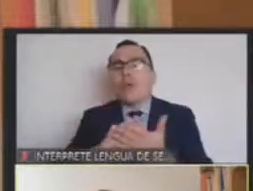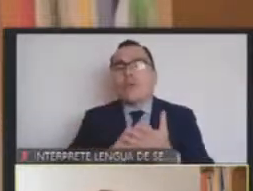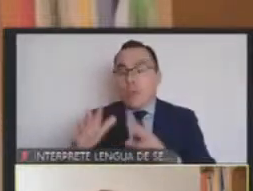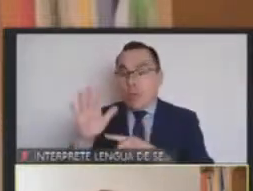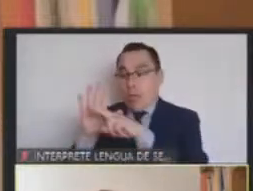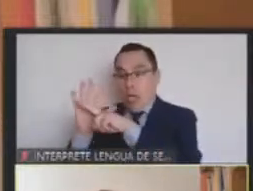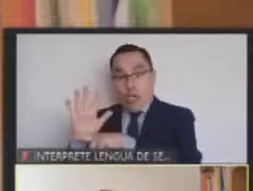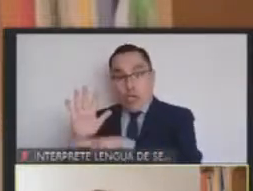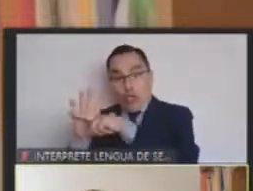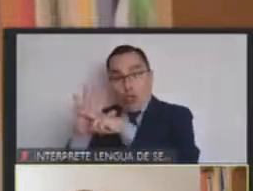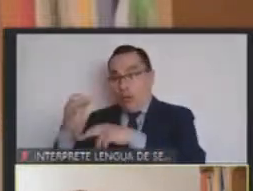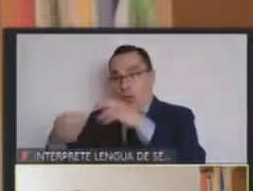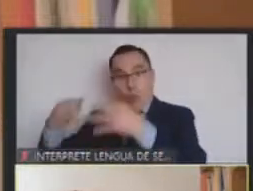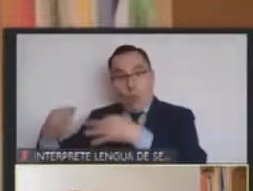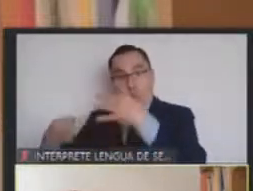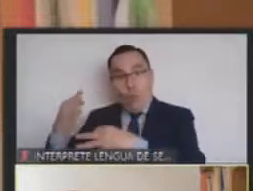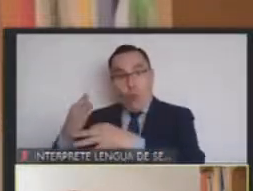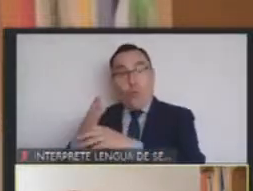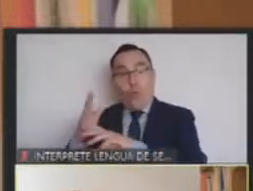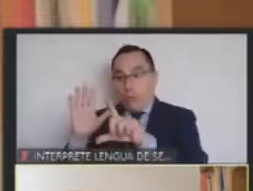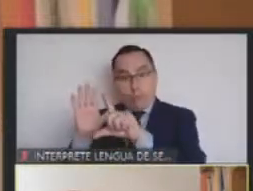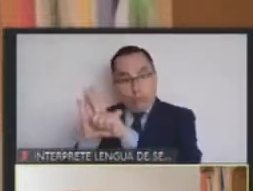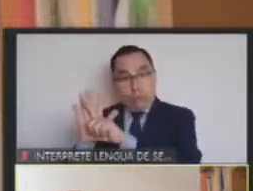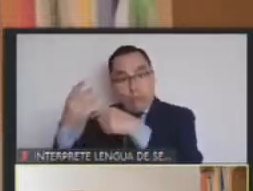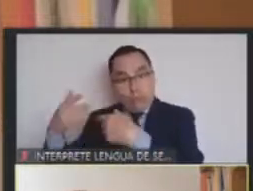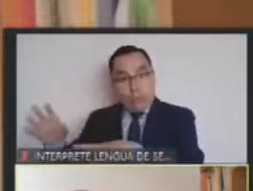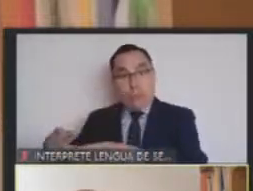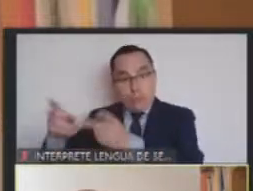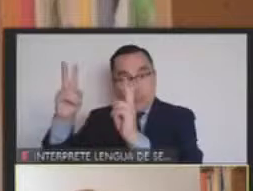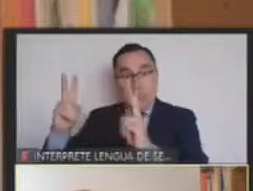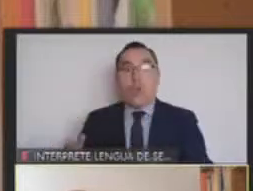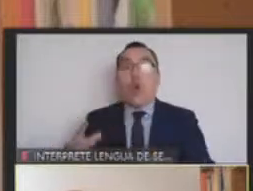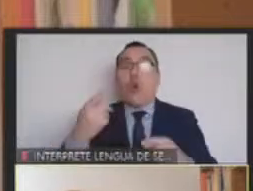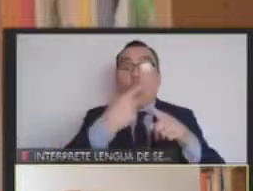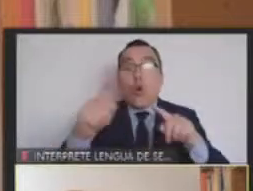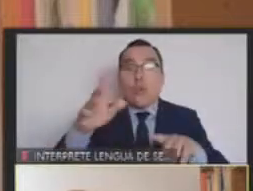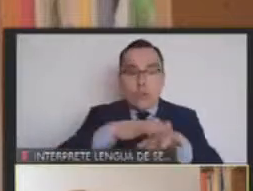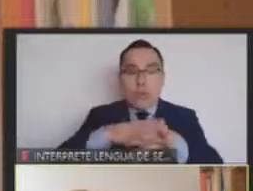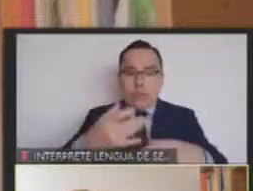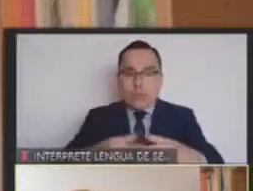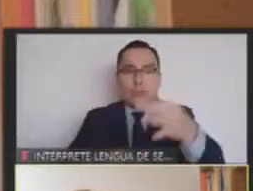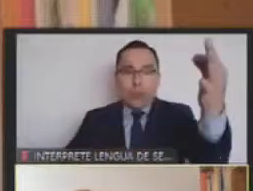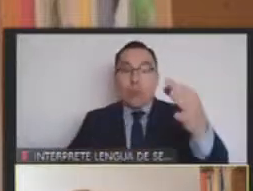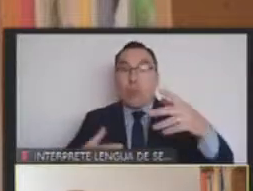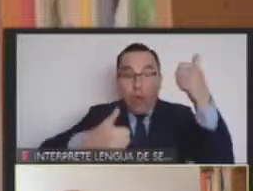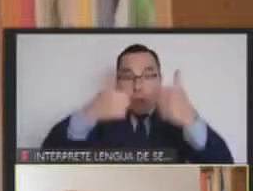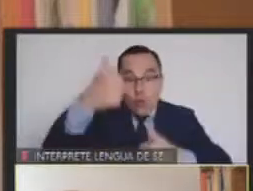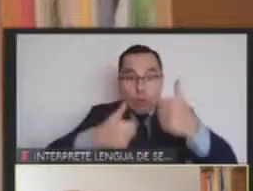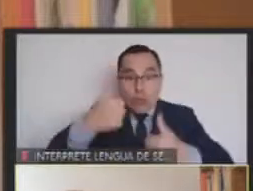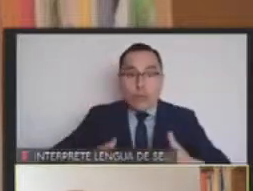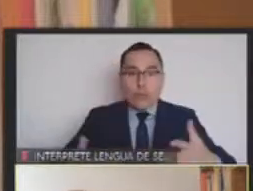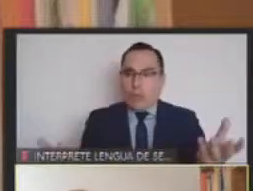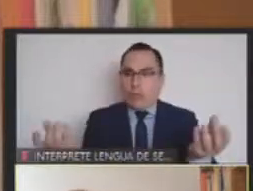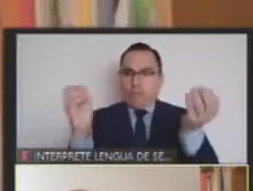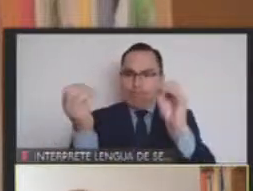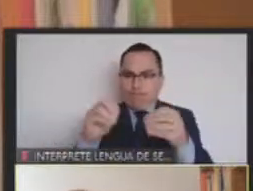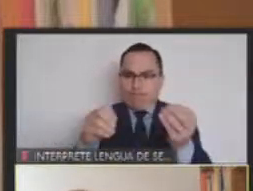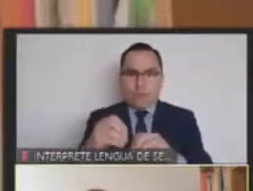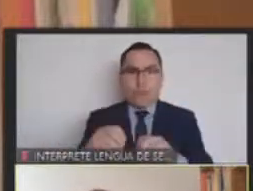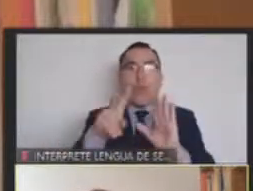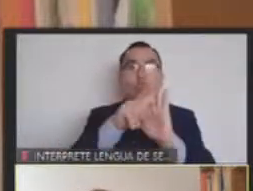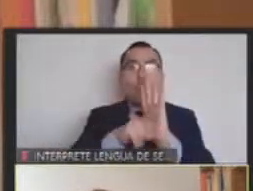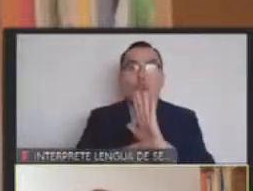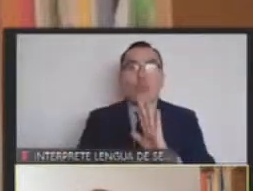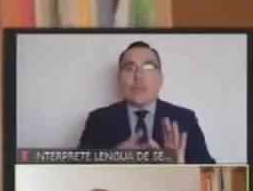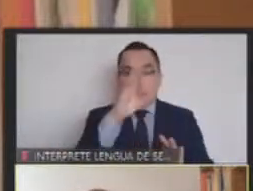jurídicas, sino los estatutos éticos propios de cada una de las profesiones. Cada profesión va incorporando su propia normativa